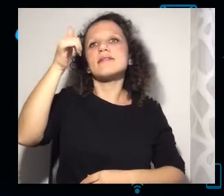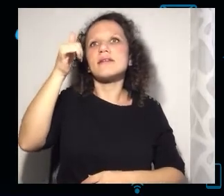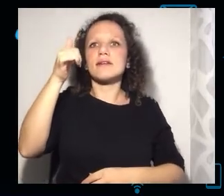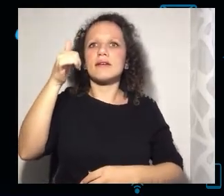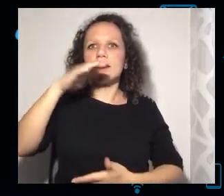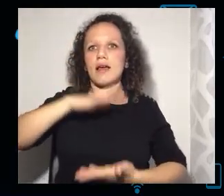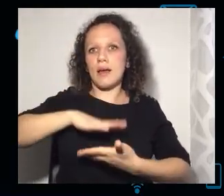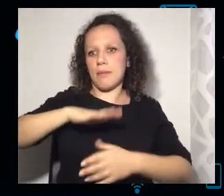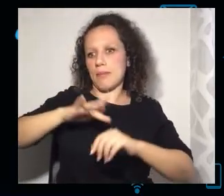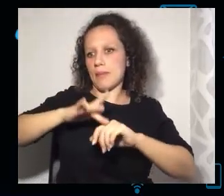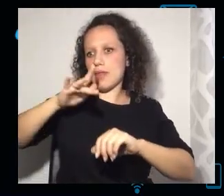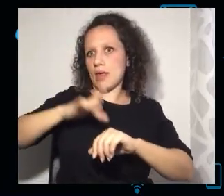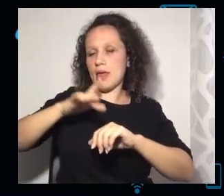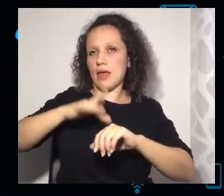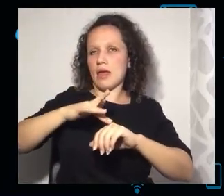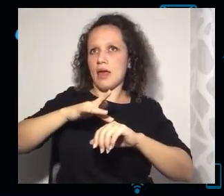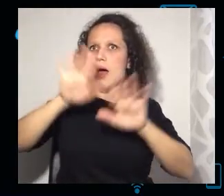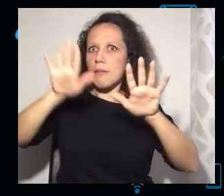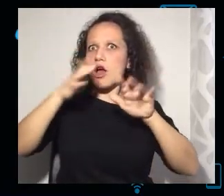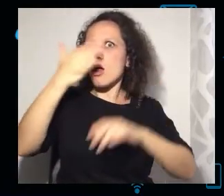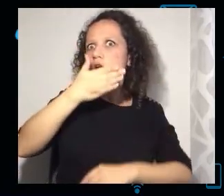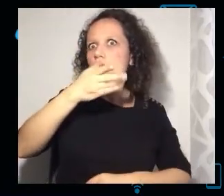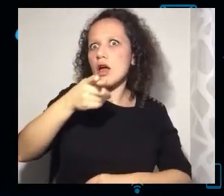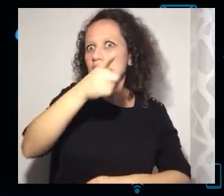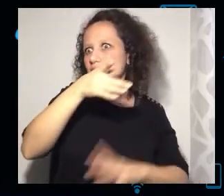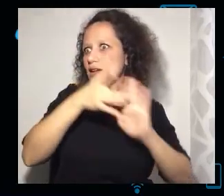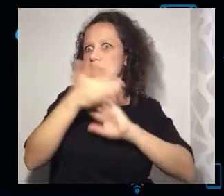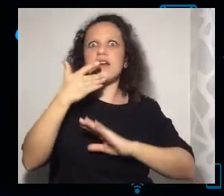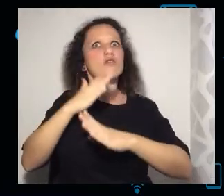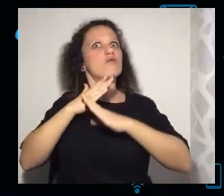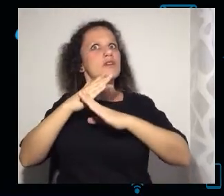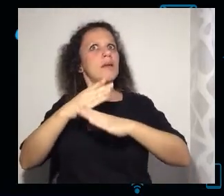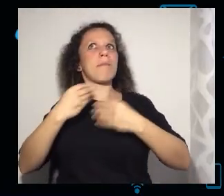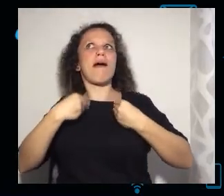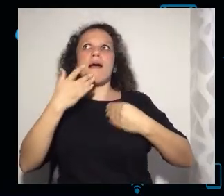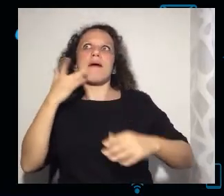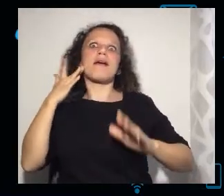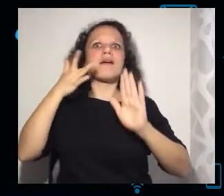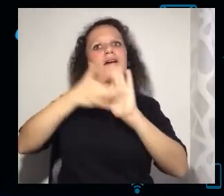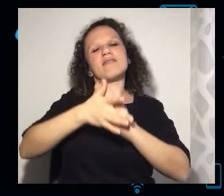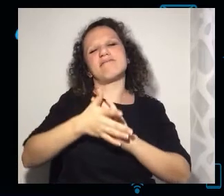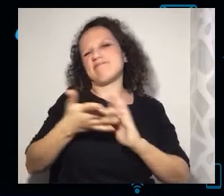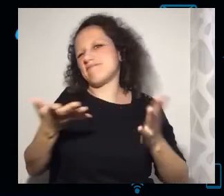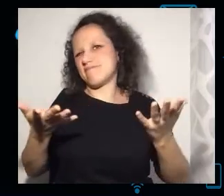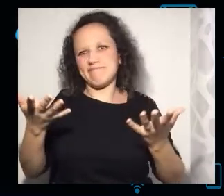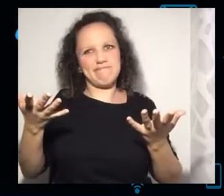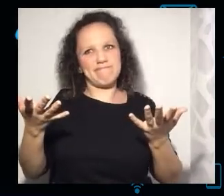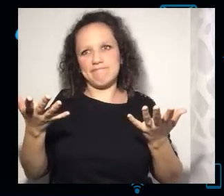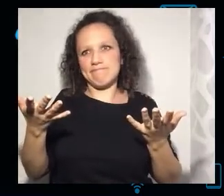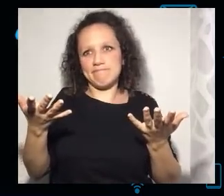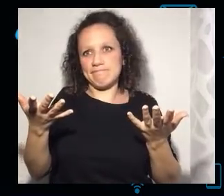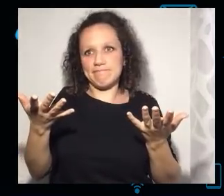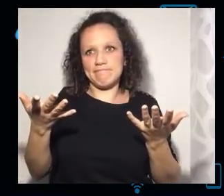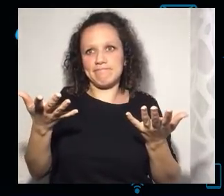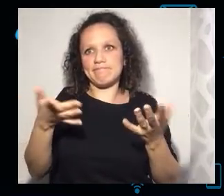no ya ya ya están servidos para toda la vida pues es una mala es un mal concepto es